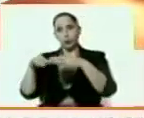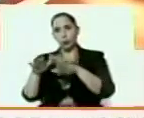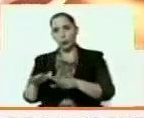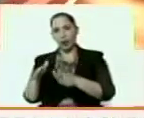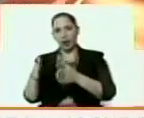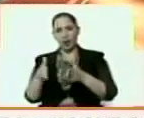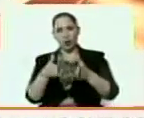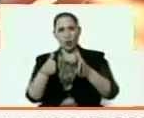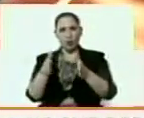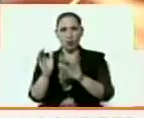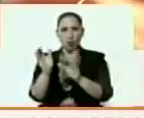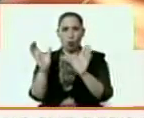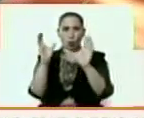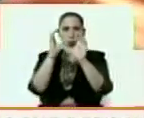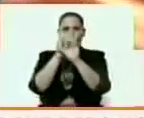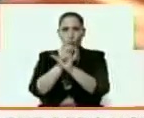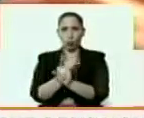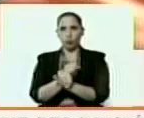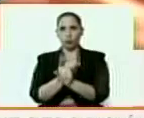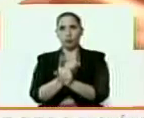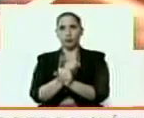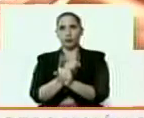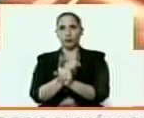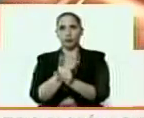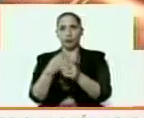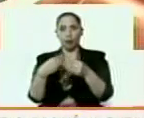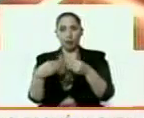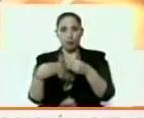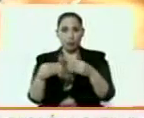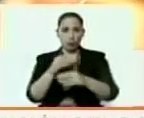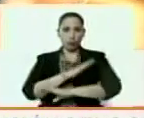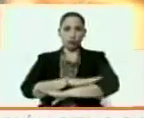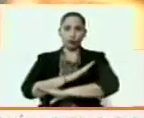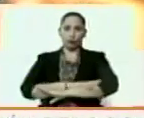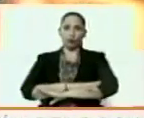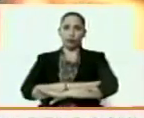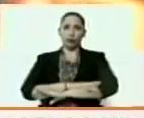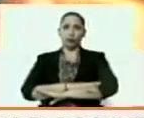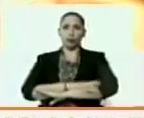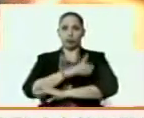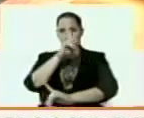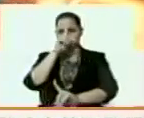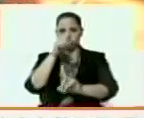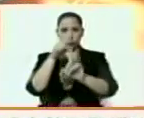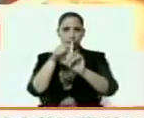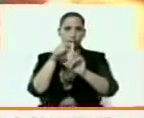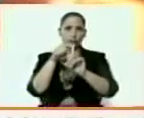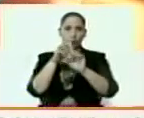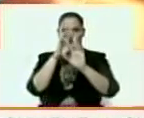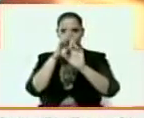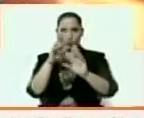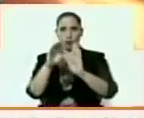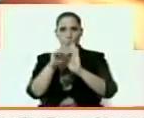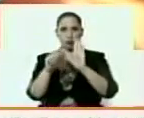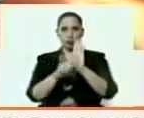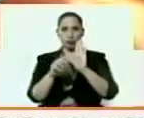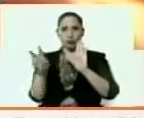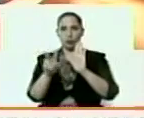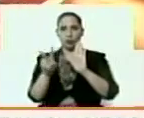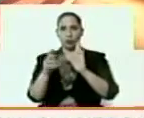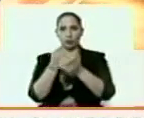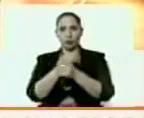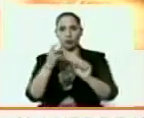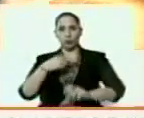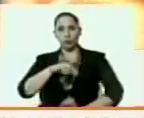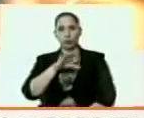caminos oscuros y modele su conducta en el marco del respeto de la Constitución de Venezuela y de la soberanía de nuestra